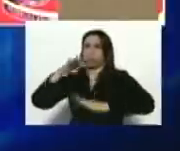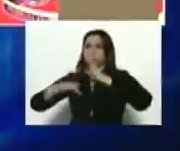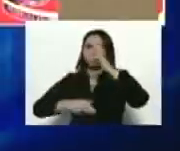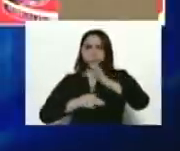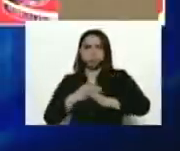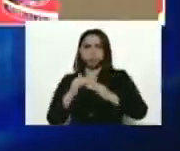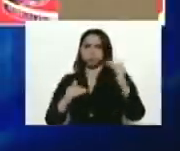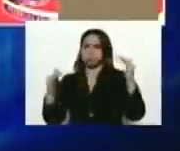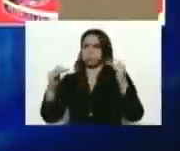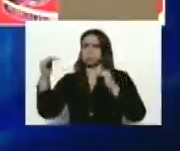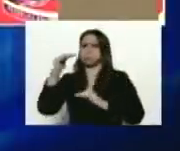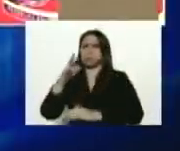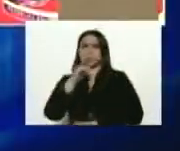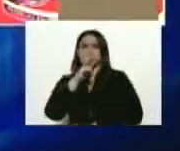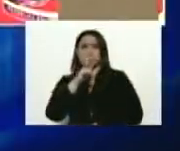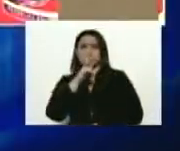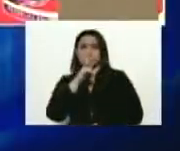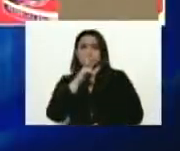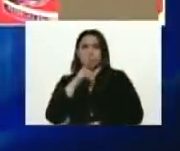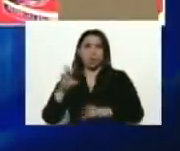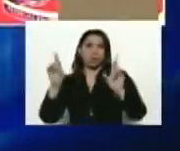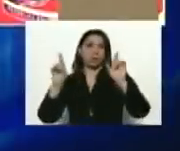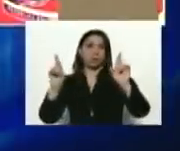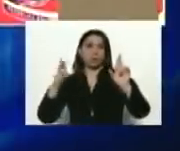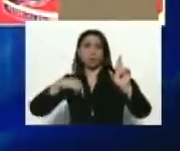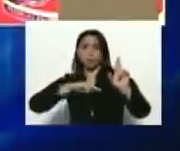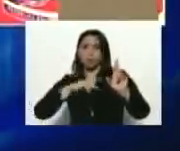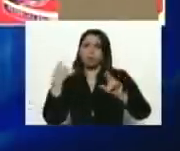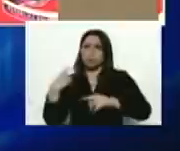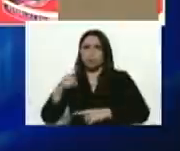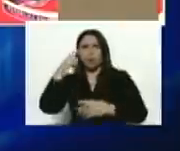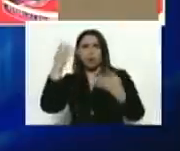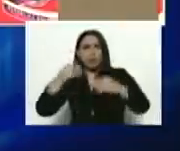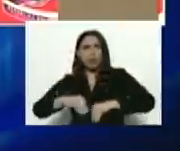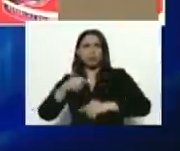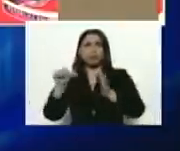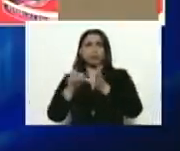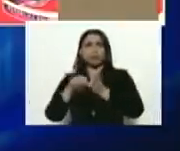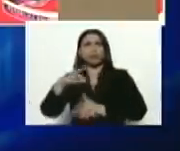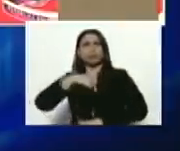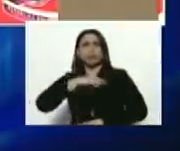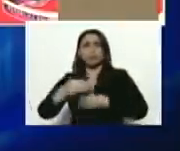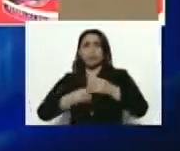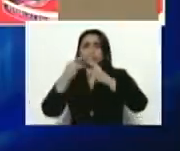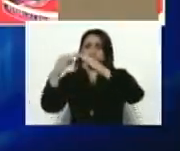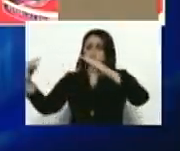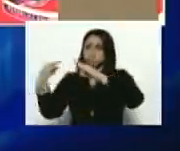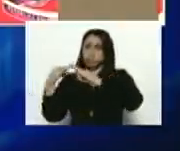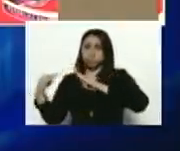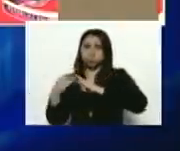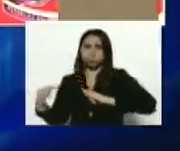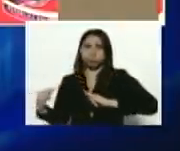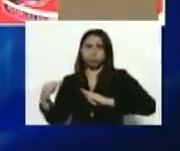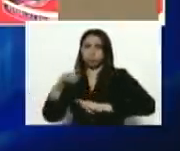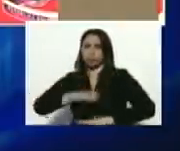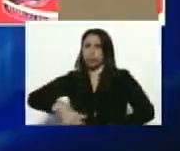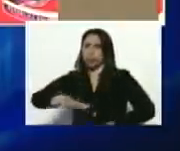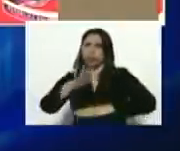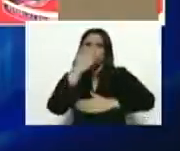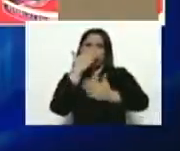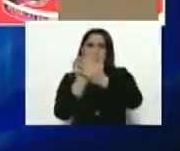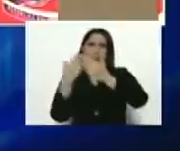crecimiento. Afortunadamente tenemos estos protocolos donde hemos instalado campamentos en toda la